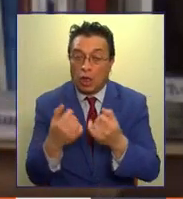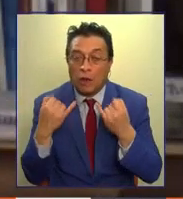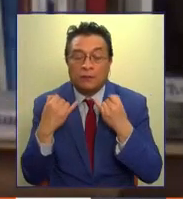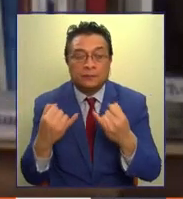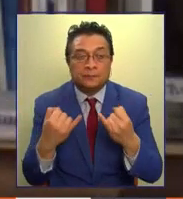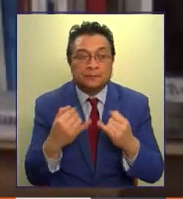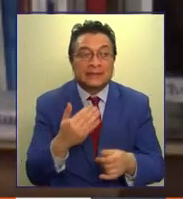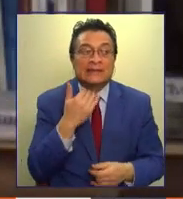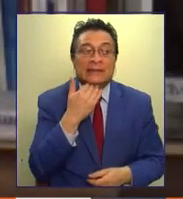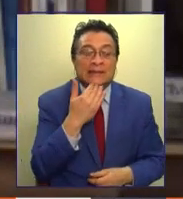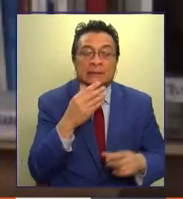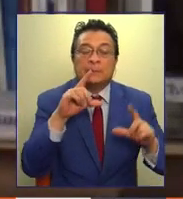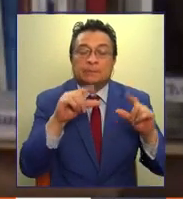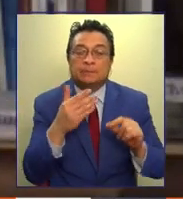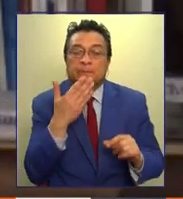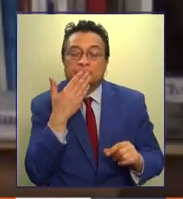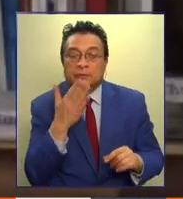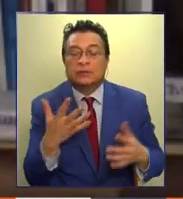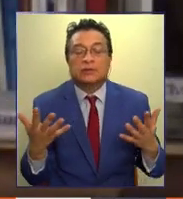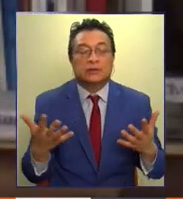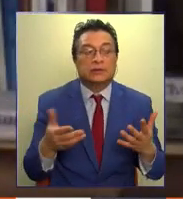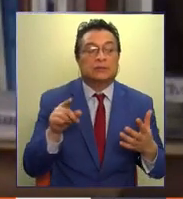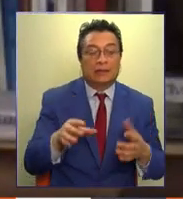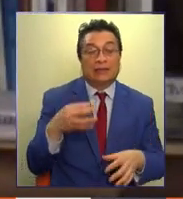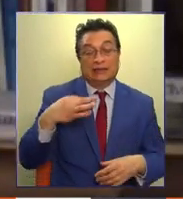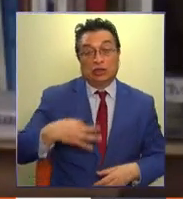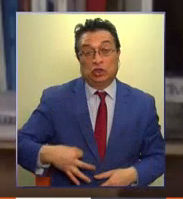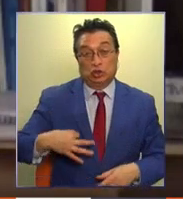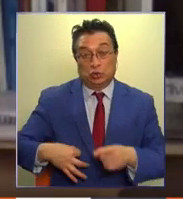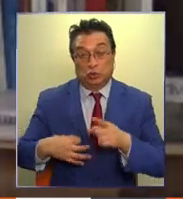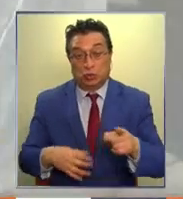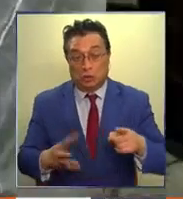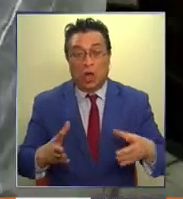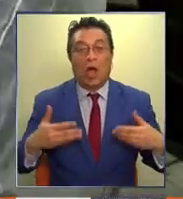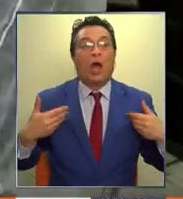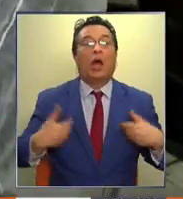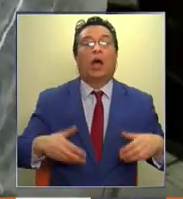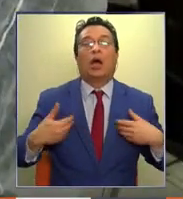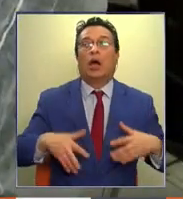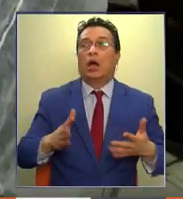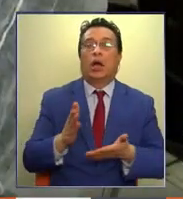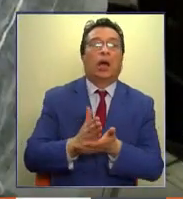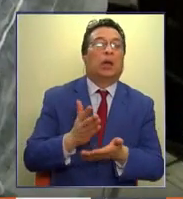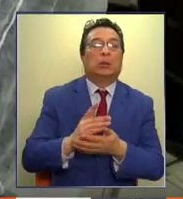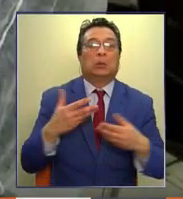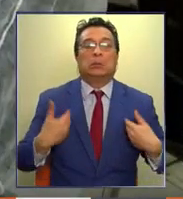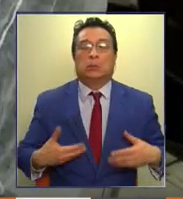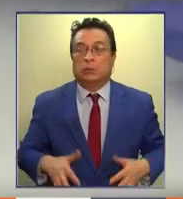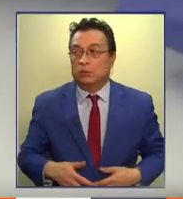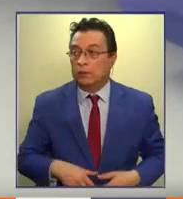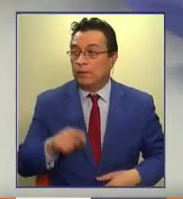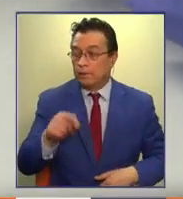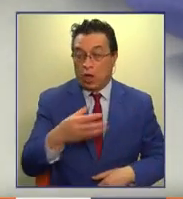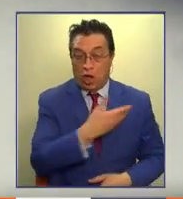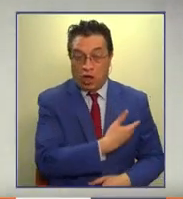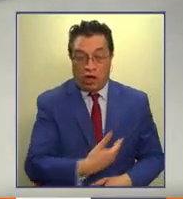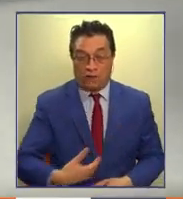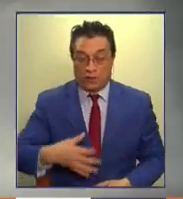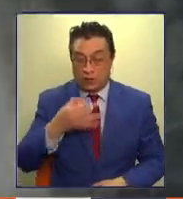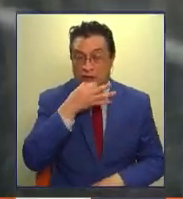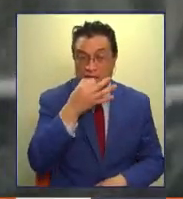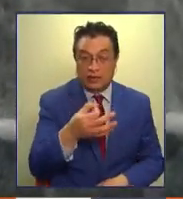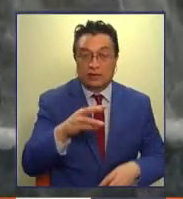pueden causar que nuevamente la ciudadanía relaje las medidas el gobierno insiste en que sigue ampliando la red de